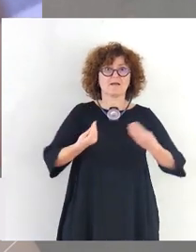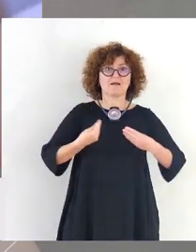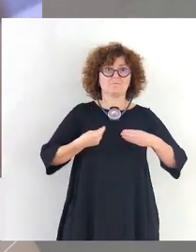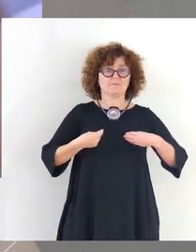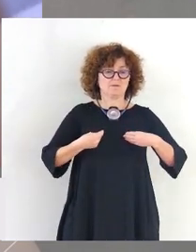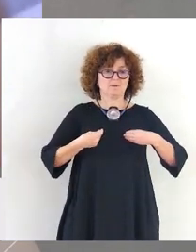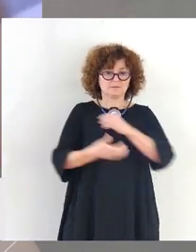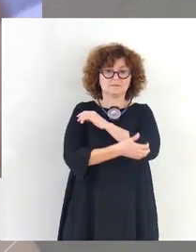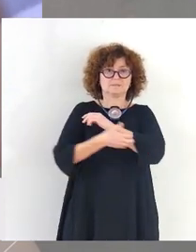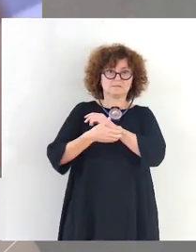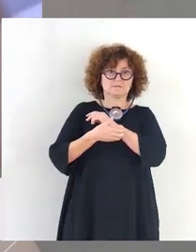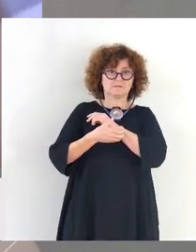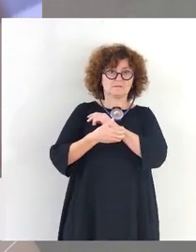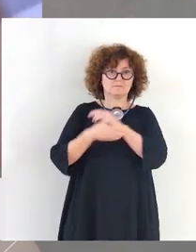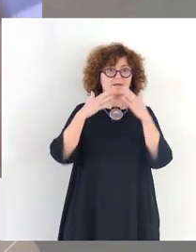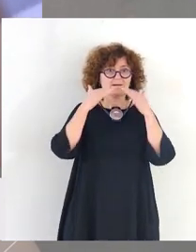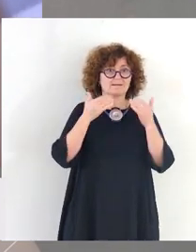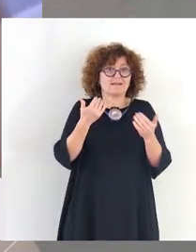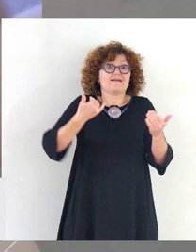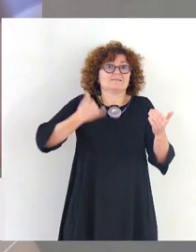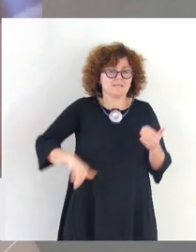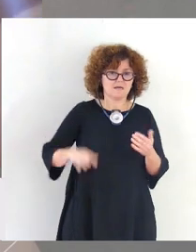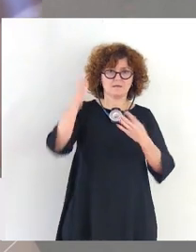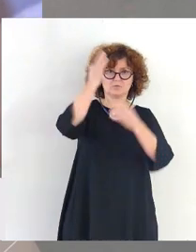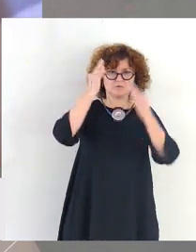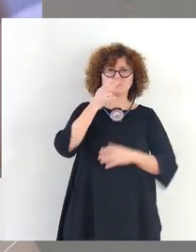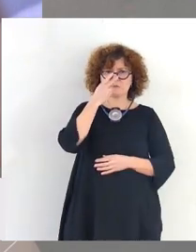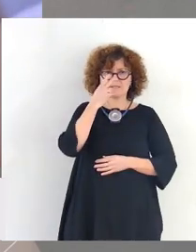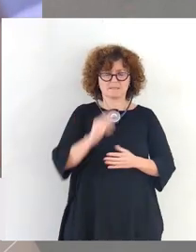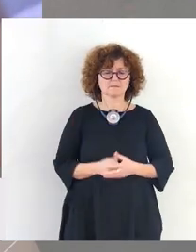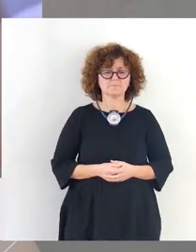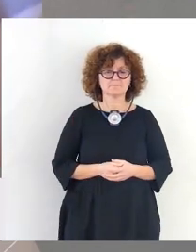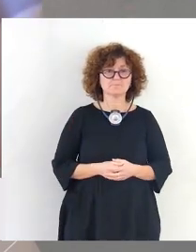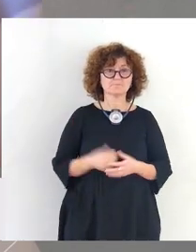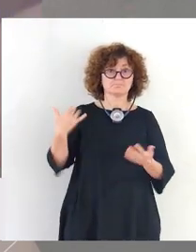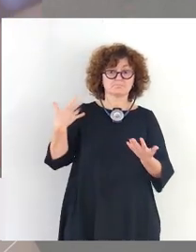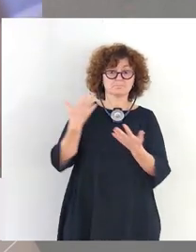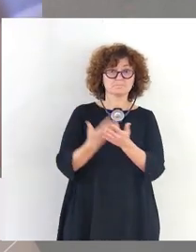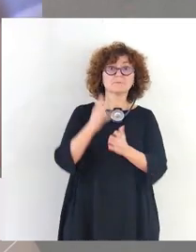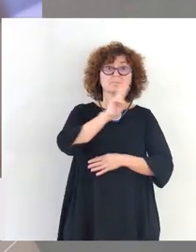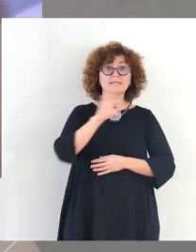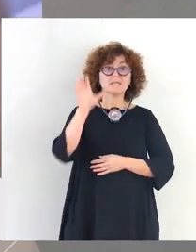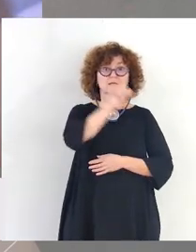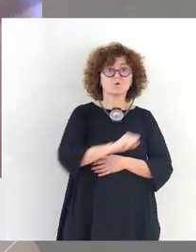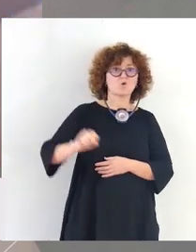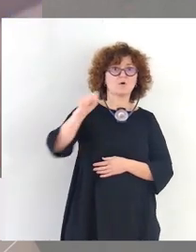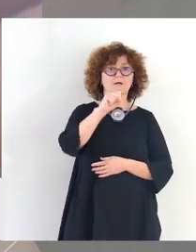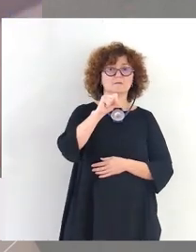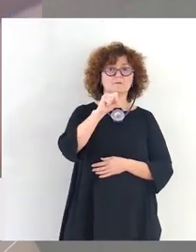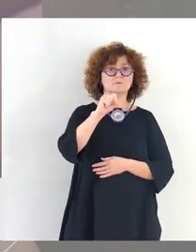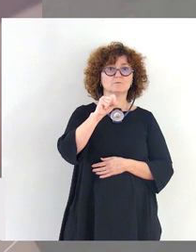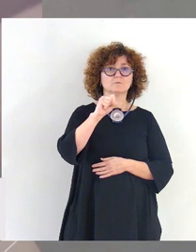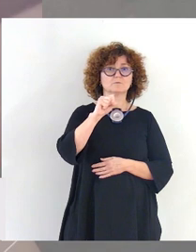estadísticos innegables otro dato interesante en los últimos 25 años a ha habido una